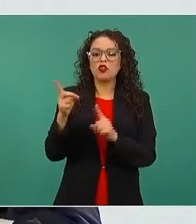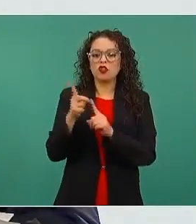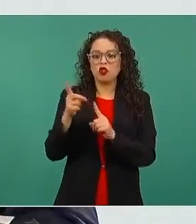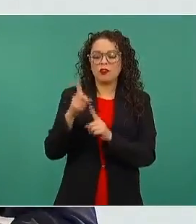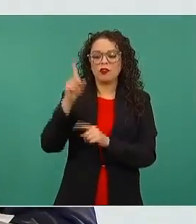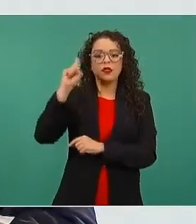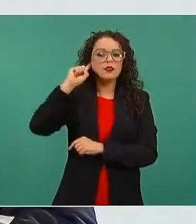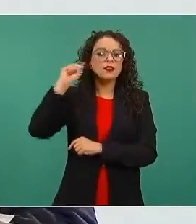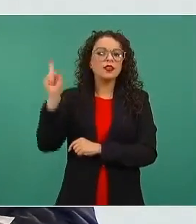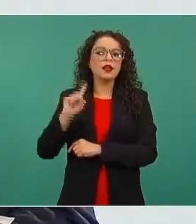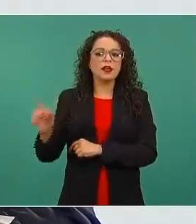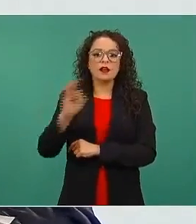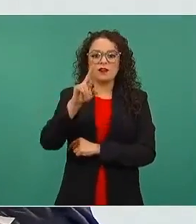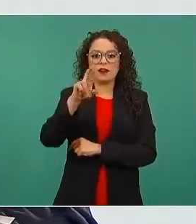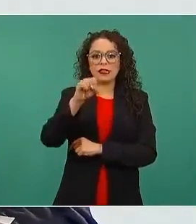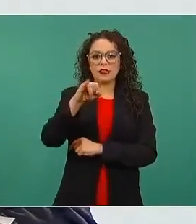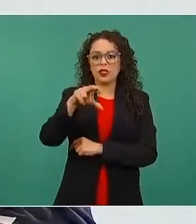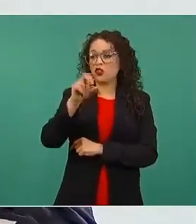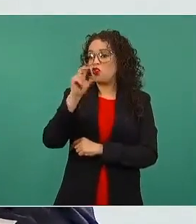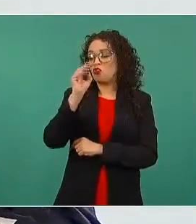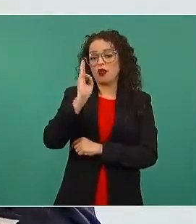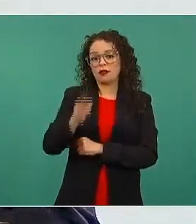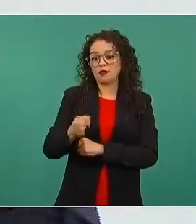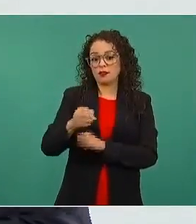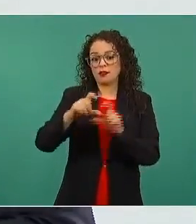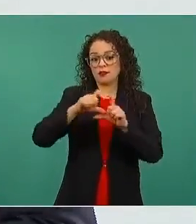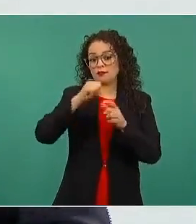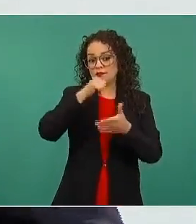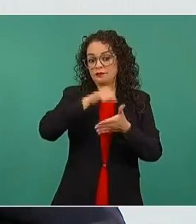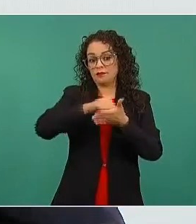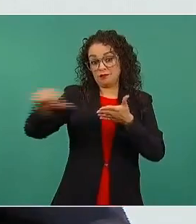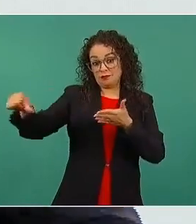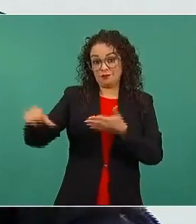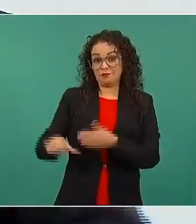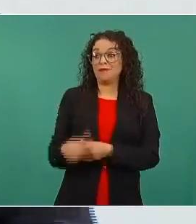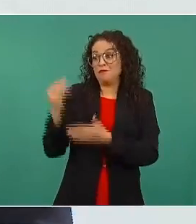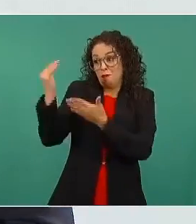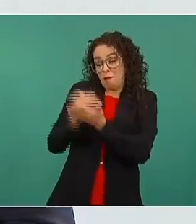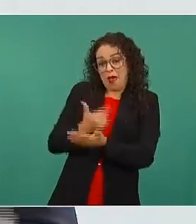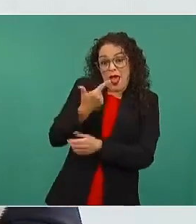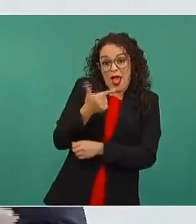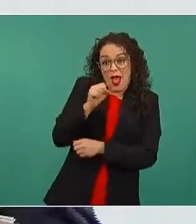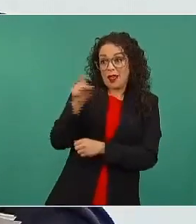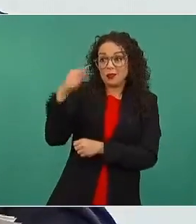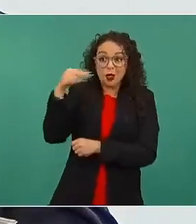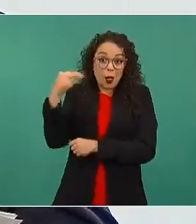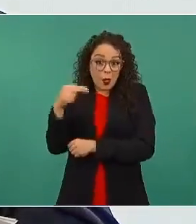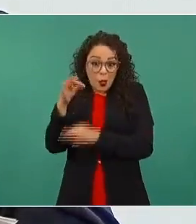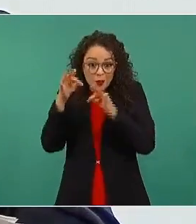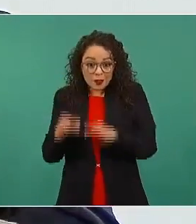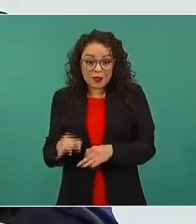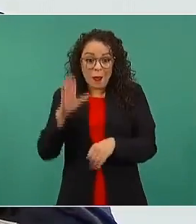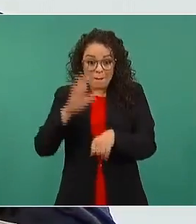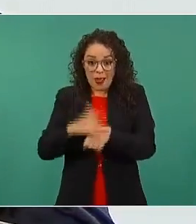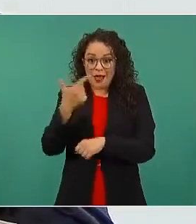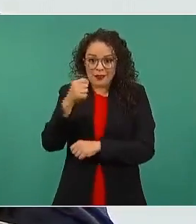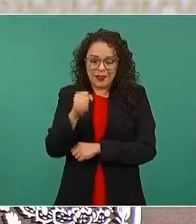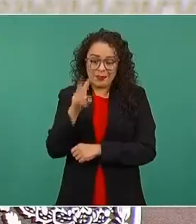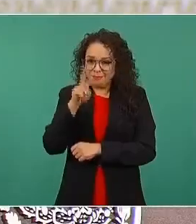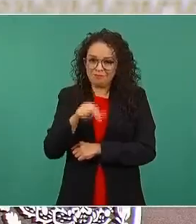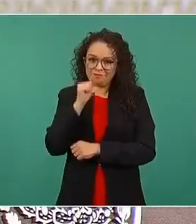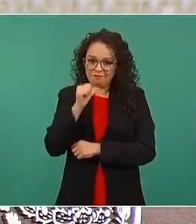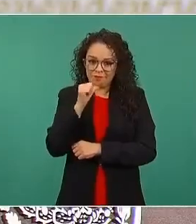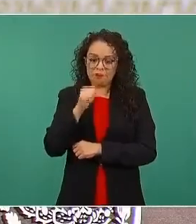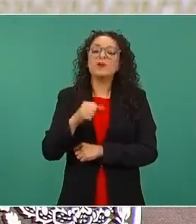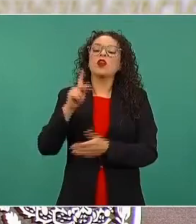dejó colocar los sellos. Pues más bien era Menos Gas, no Más Gas. Sin embargo, regresaremos con Guardia Nacional